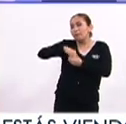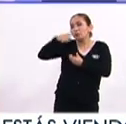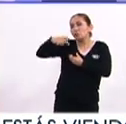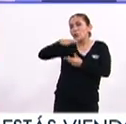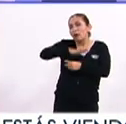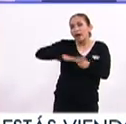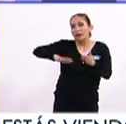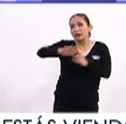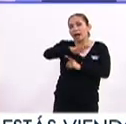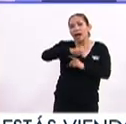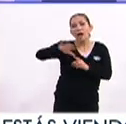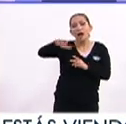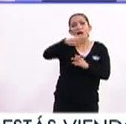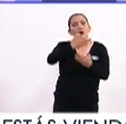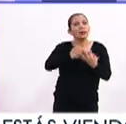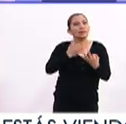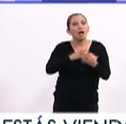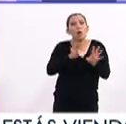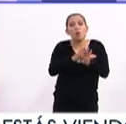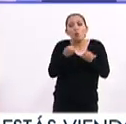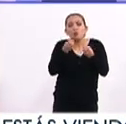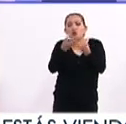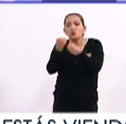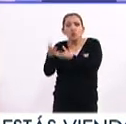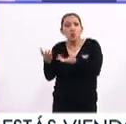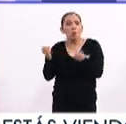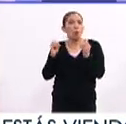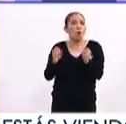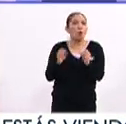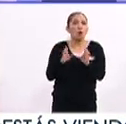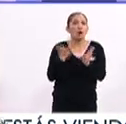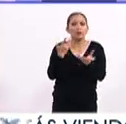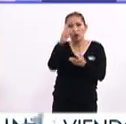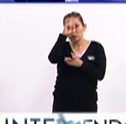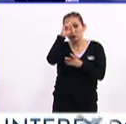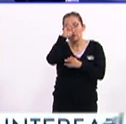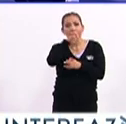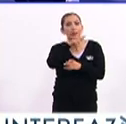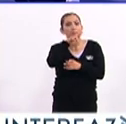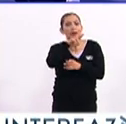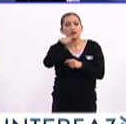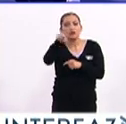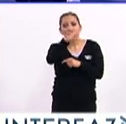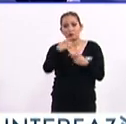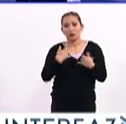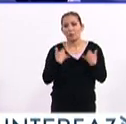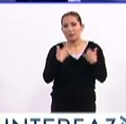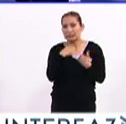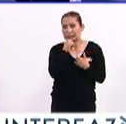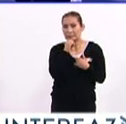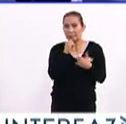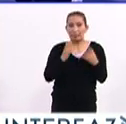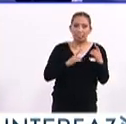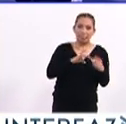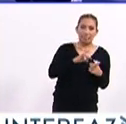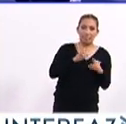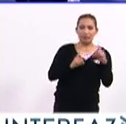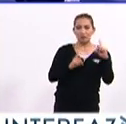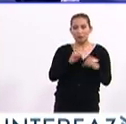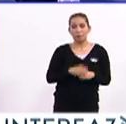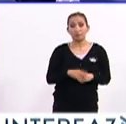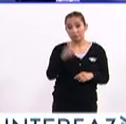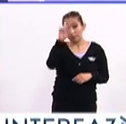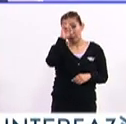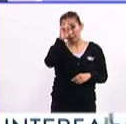tu ámbito social ahorita? ¿Cómo lo compartes? Y dales un consejo muy rápido a los que todavía no se han animado. Yo creo